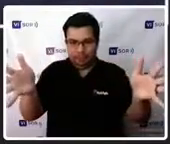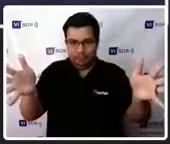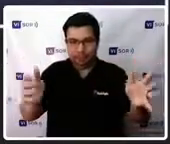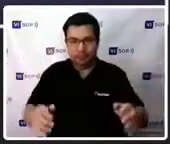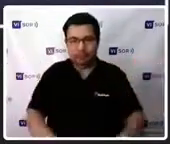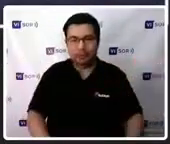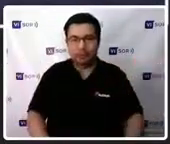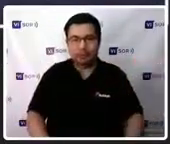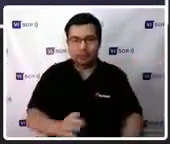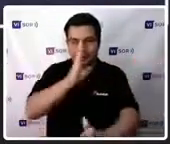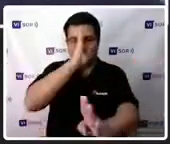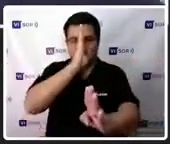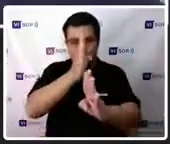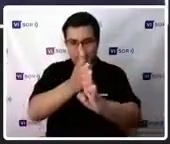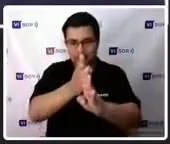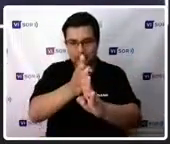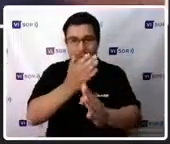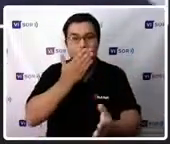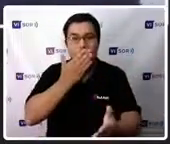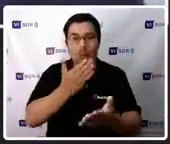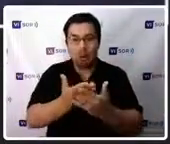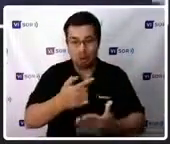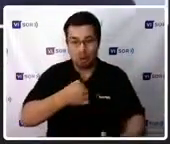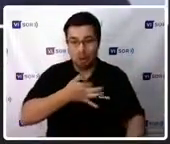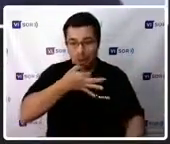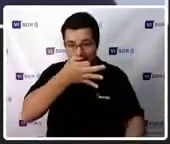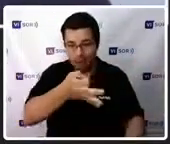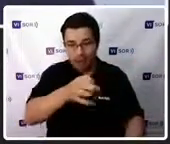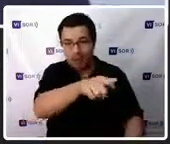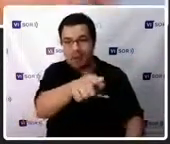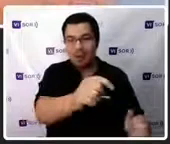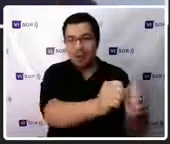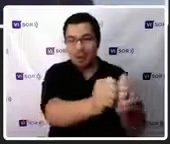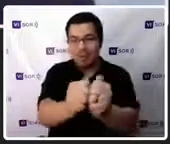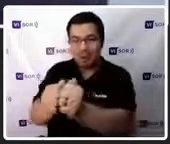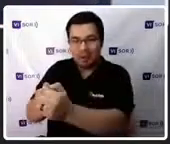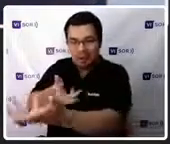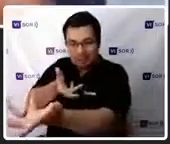Y cuando yo te digo, mojáis a tus compañeros, me dice, ya, dale, que me Ah, dijeron. bien.